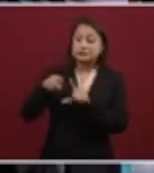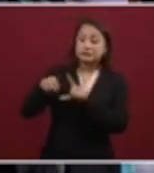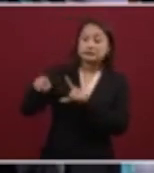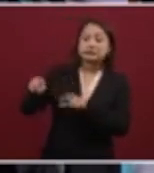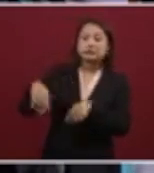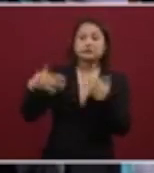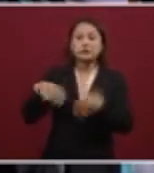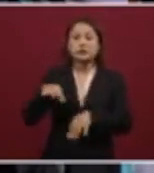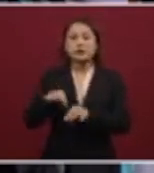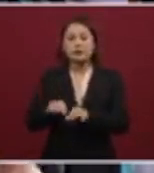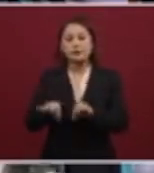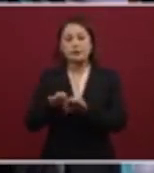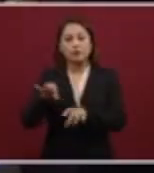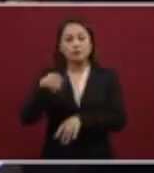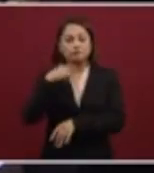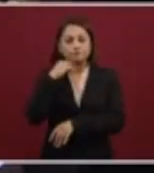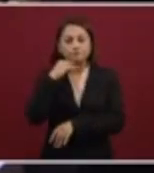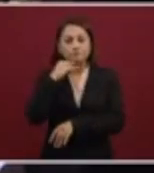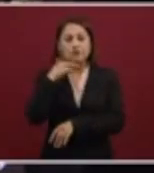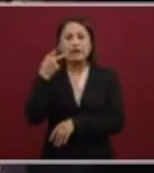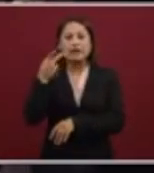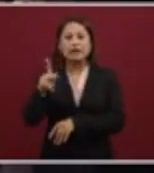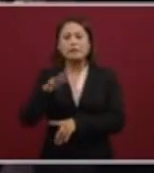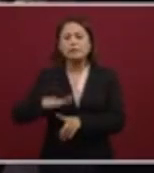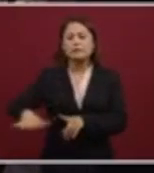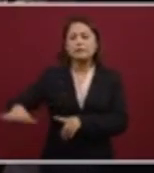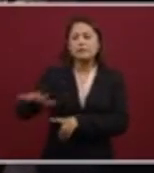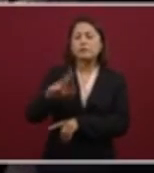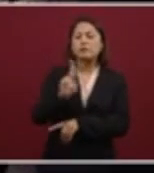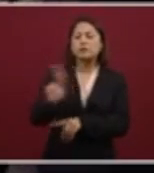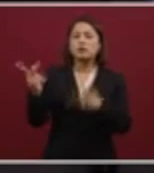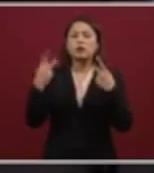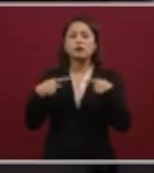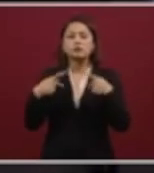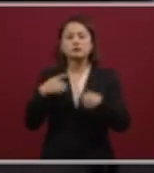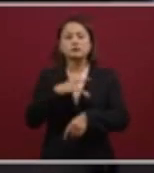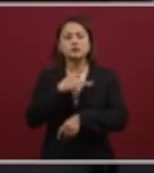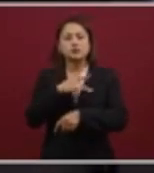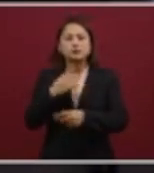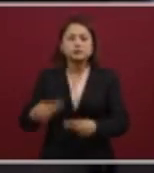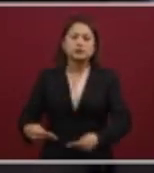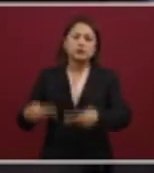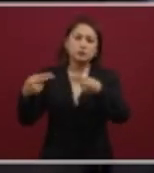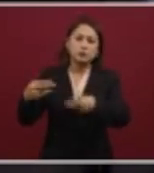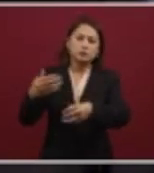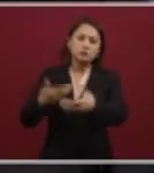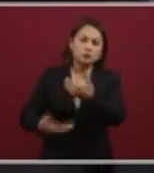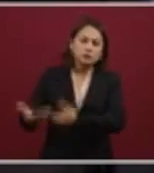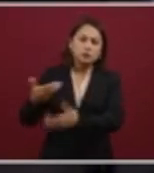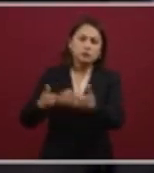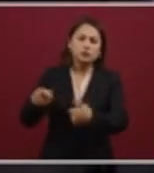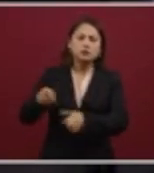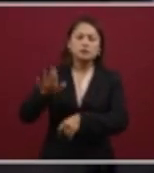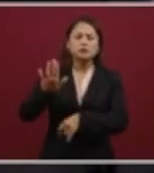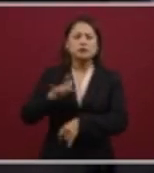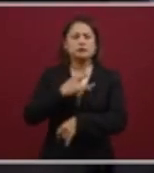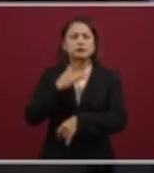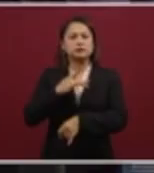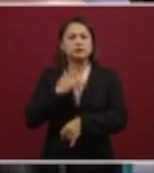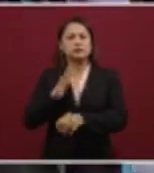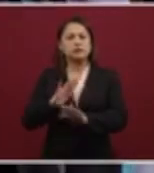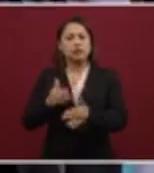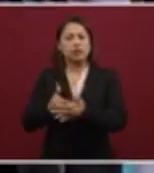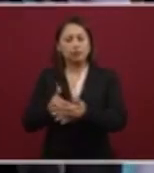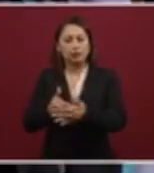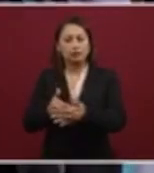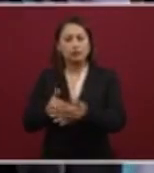nivel generalizada en comercios, en empresas y demás sobre una especie de recesión. Estamos apostando